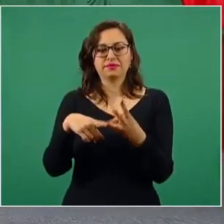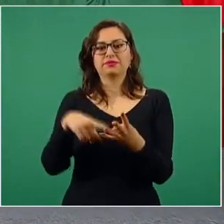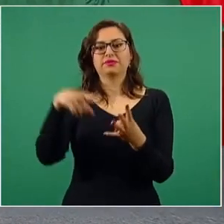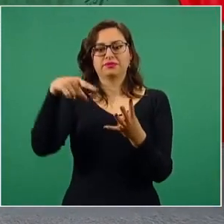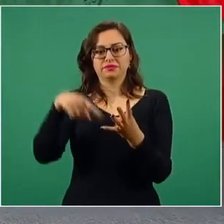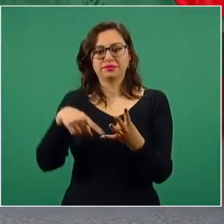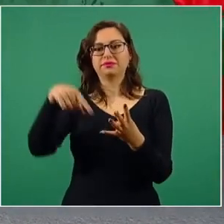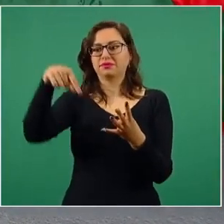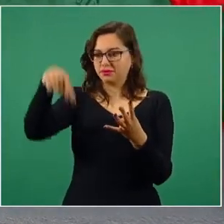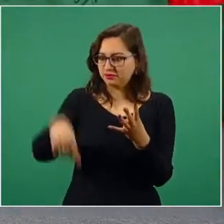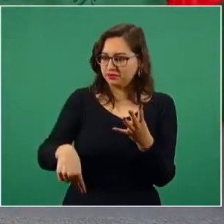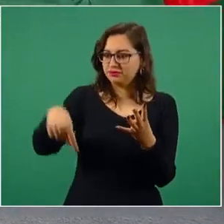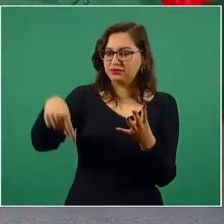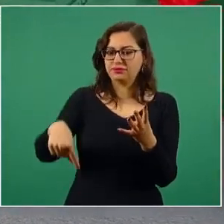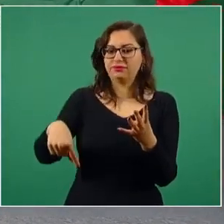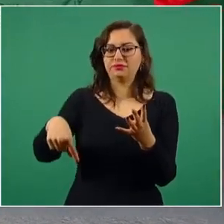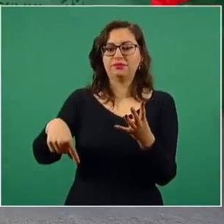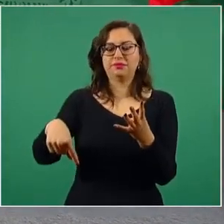Aquí se